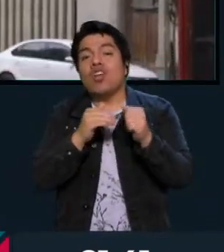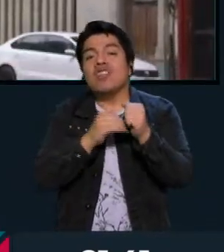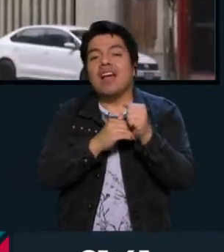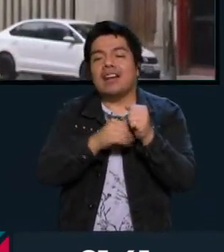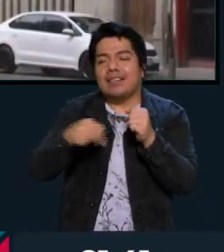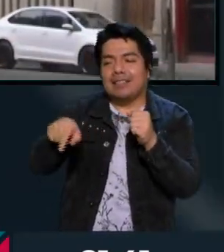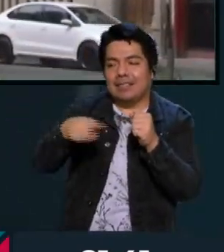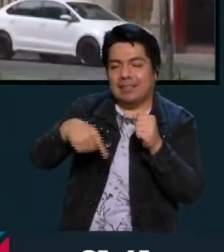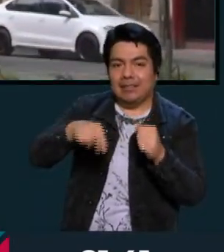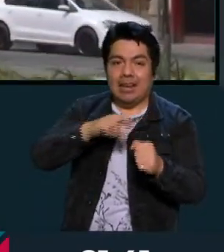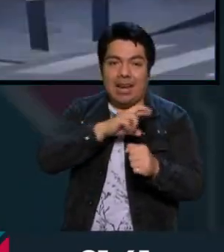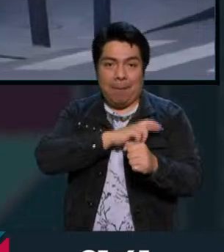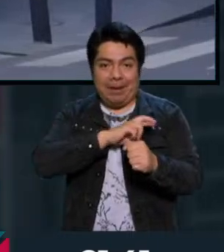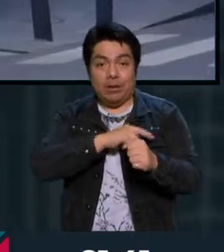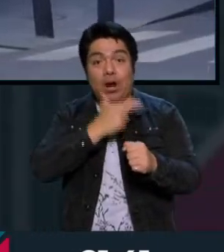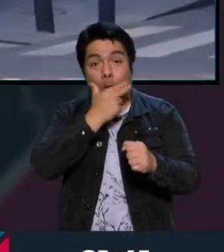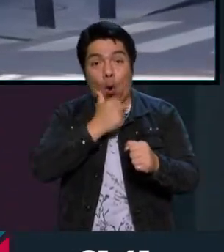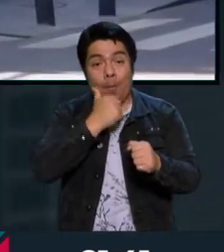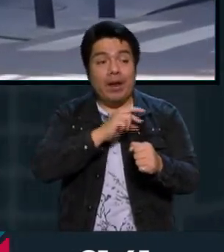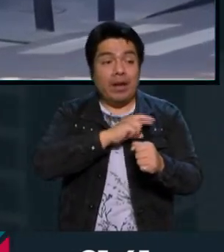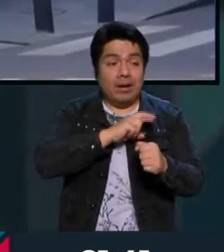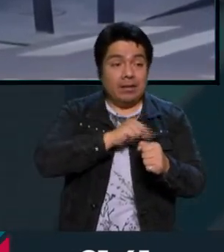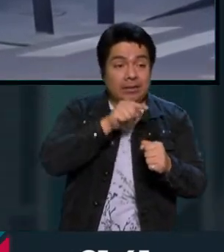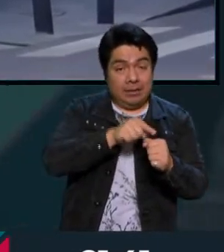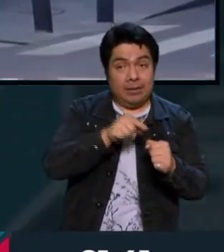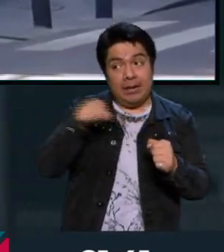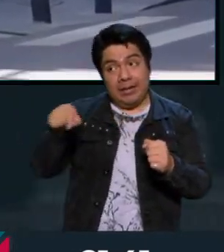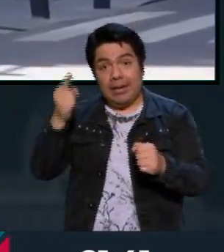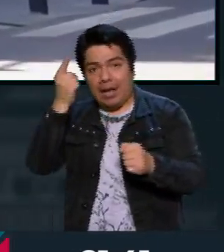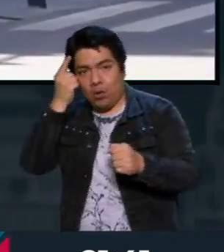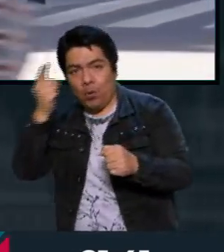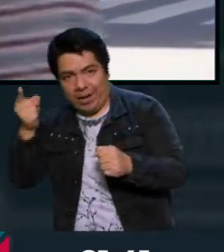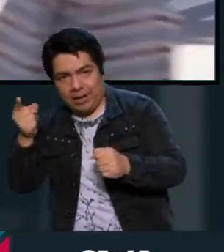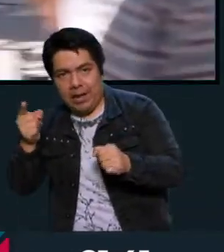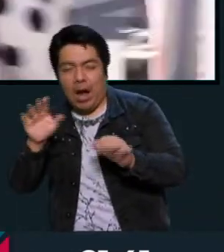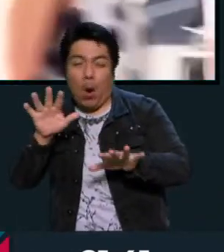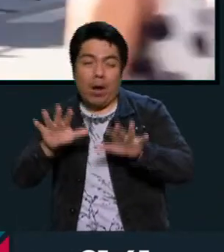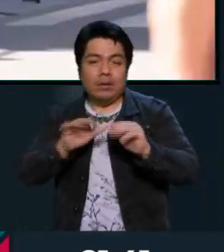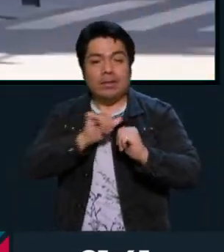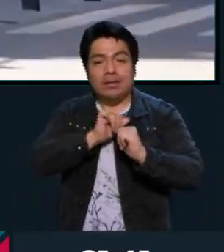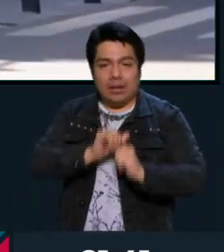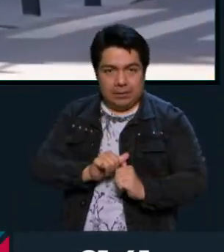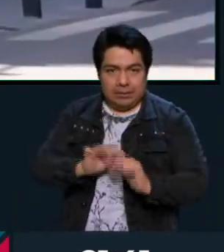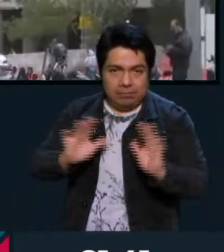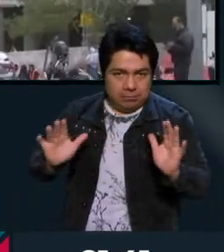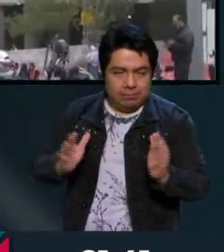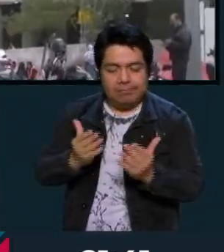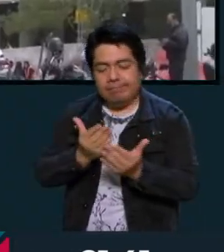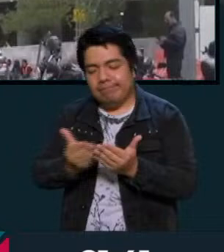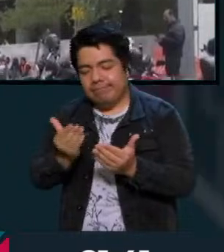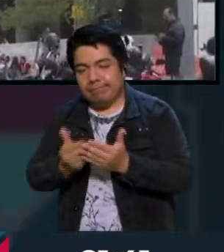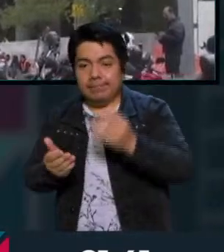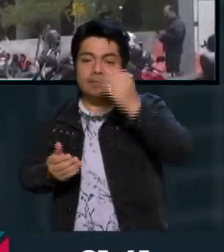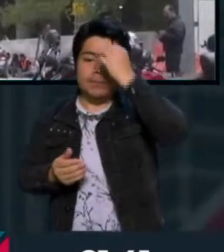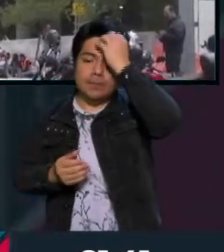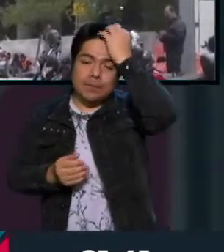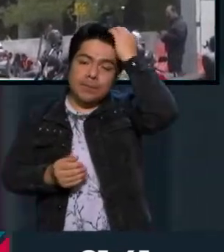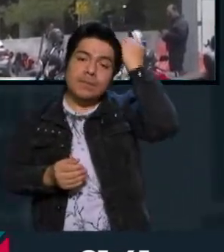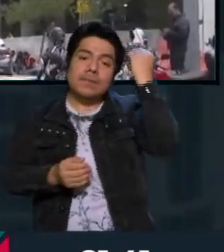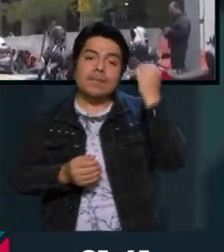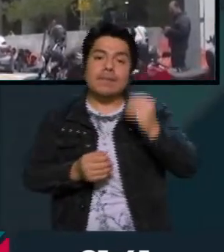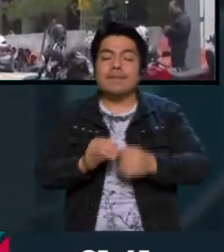del arrendador, del arrendatario y de la autoridad cuando sea necesario. Dará certidumbre a